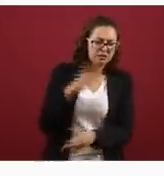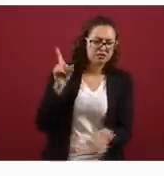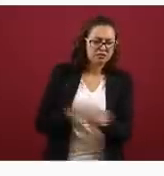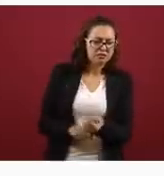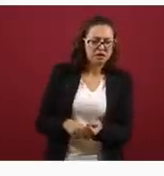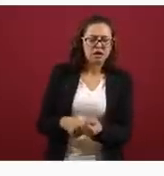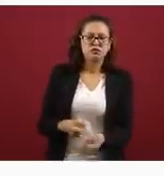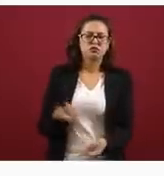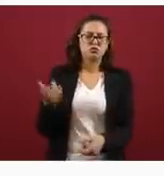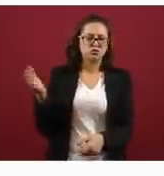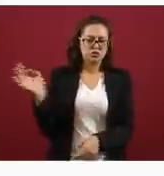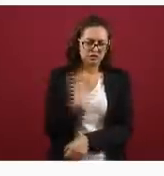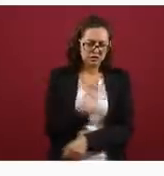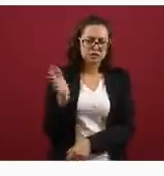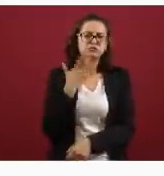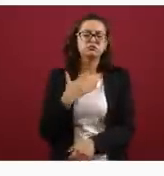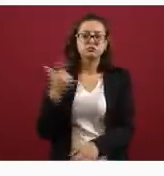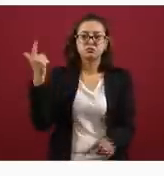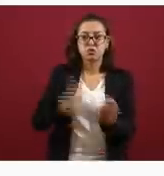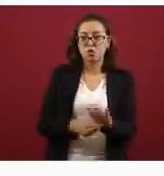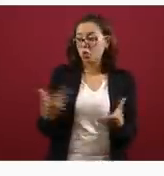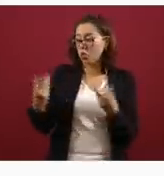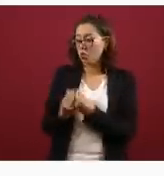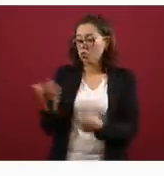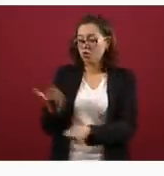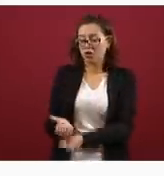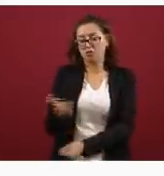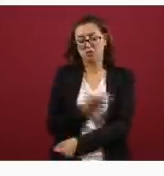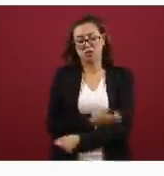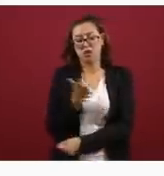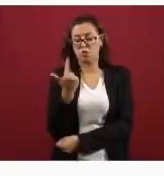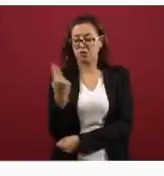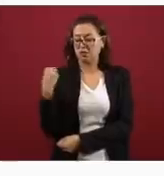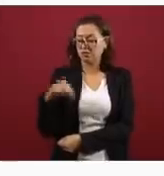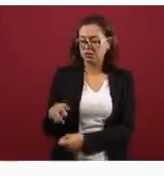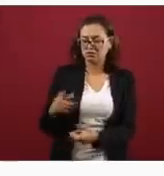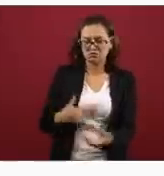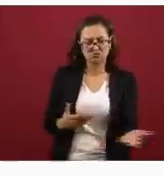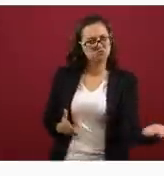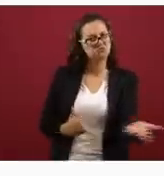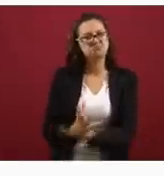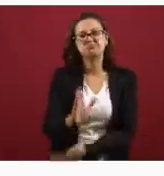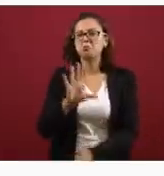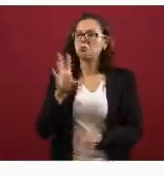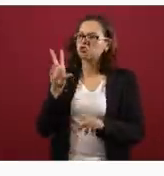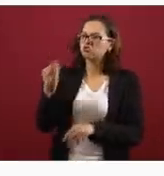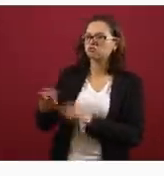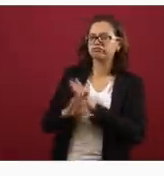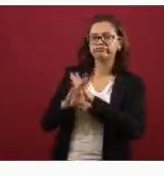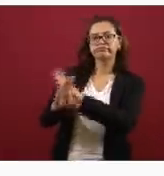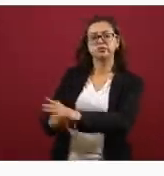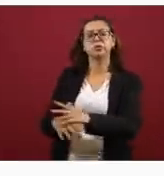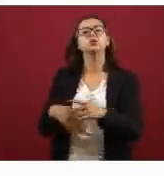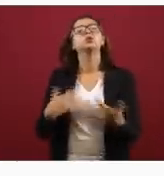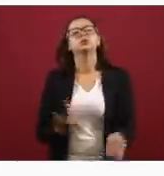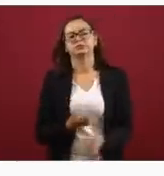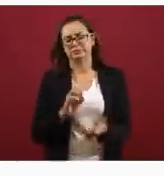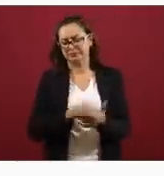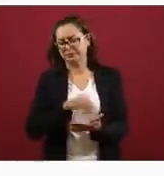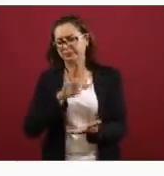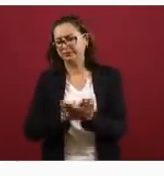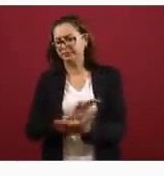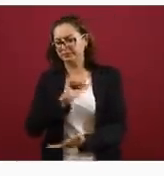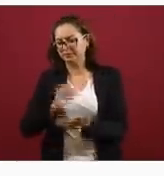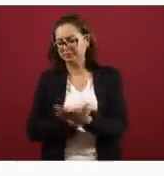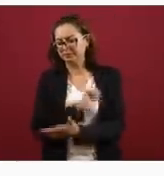nos dejaron entrar, ni con Guardia Nacional, por eso se levantaron actas circunstanciadas de estos hechos y se dará continuidad conforme